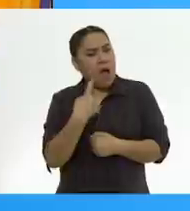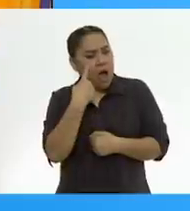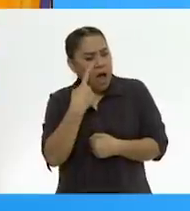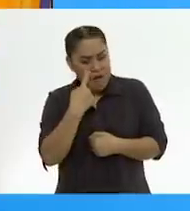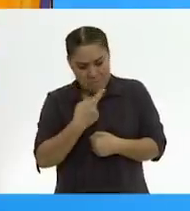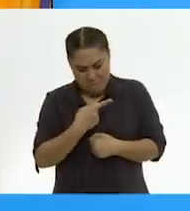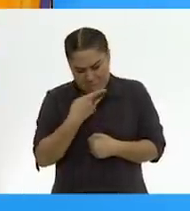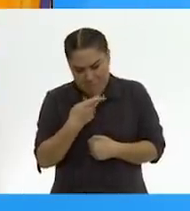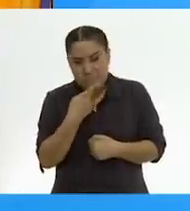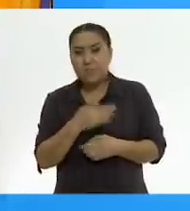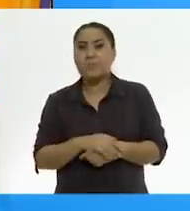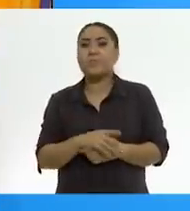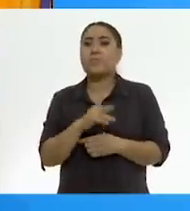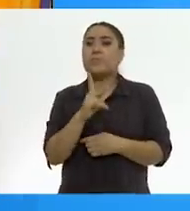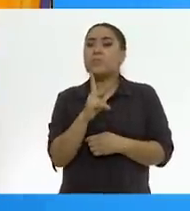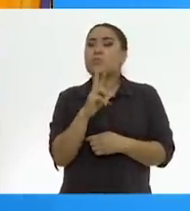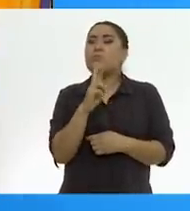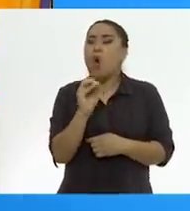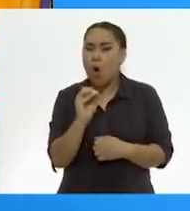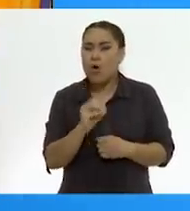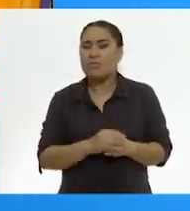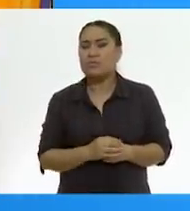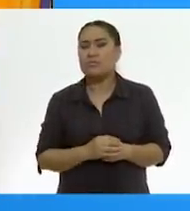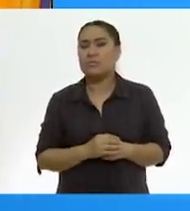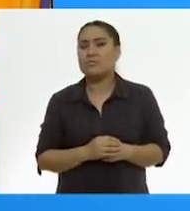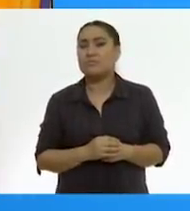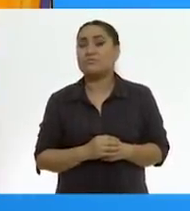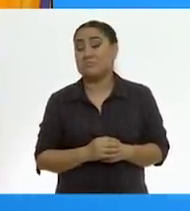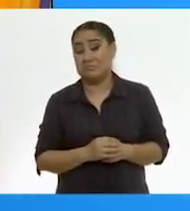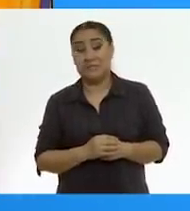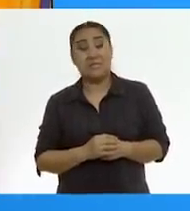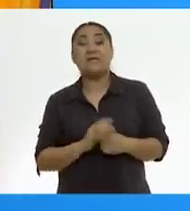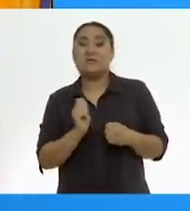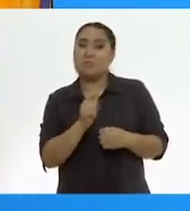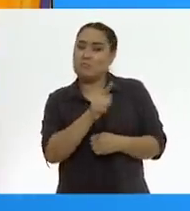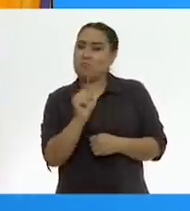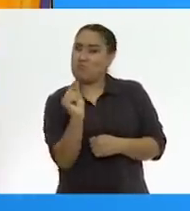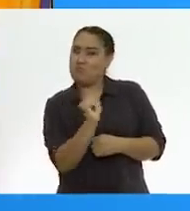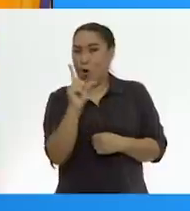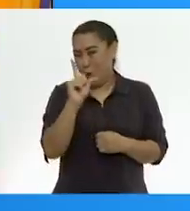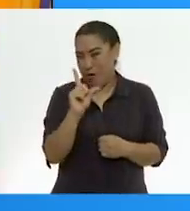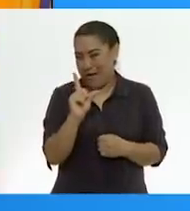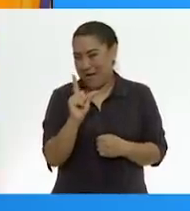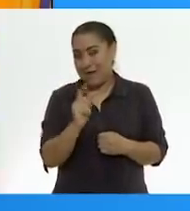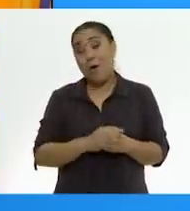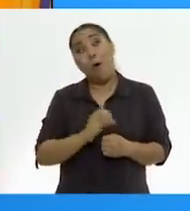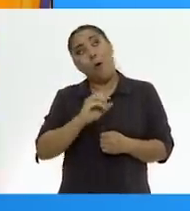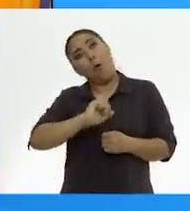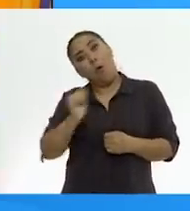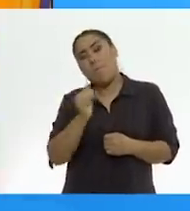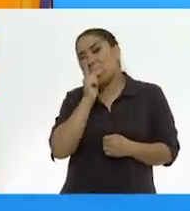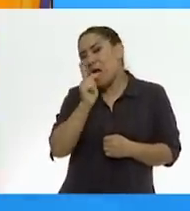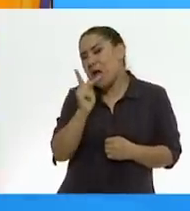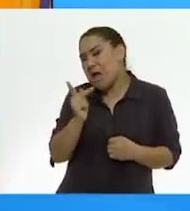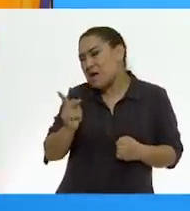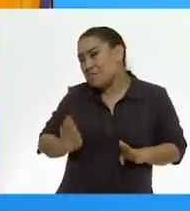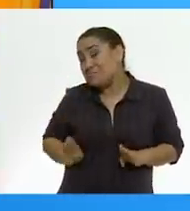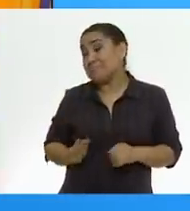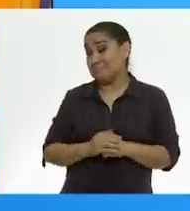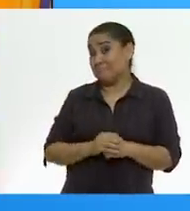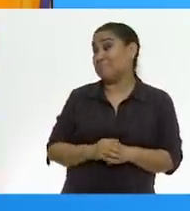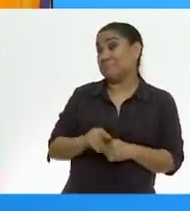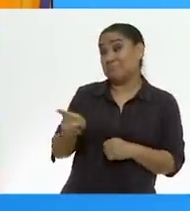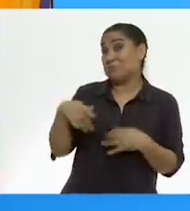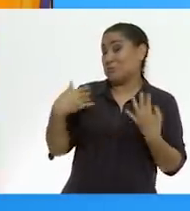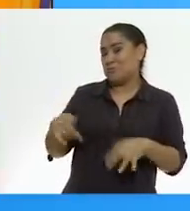de pro. ¿Ah? ¿Qué significa que eres un profesional? Por ejemplo, staff es un pro para eso